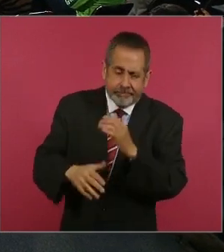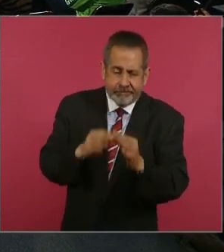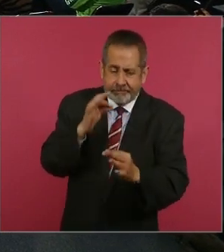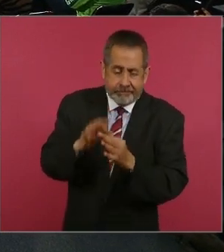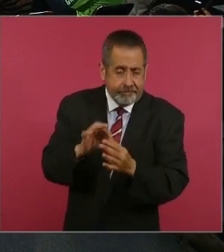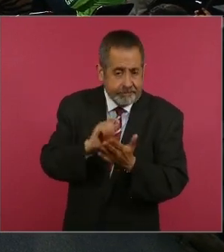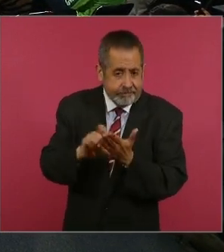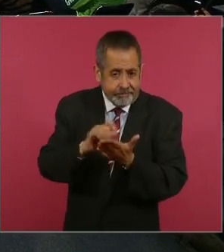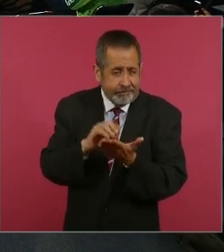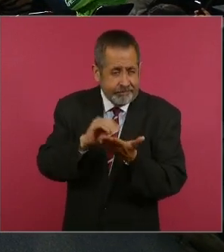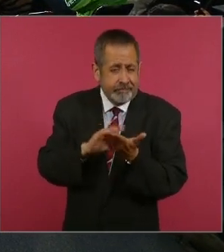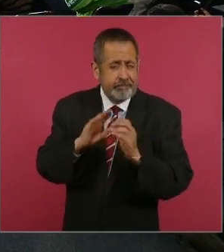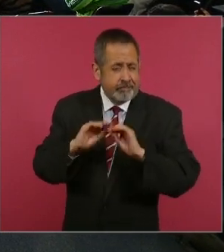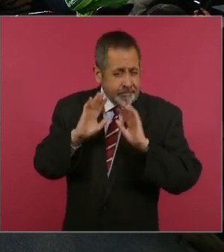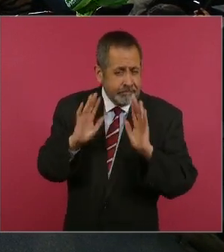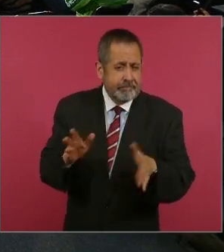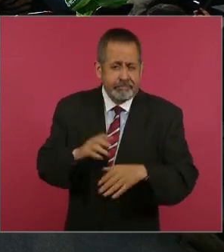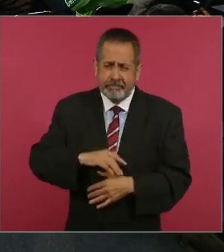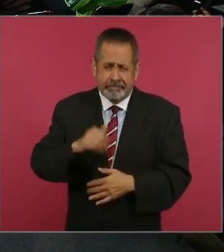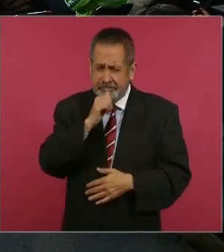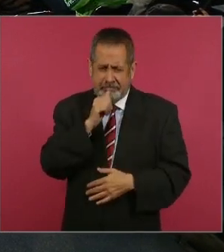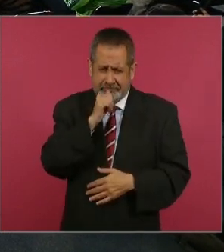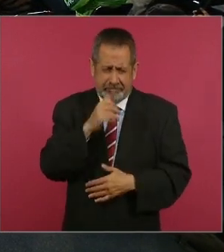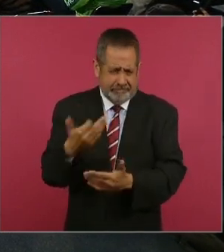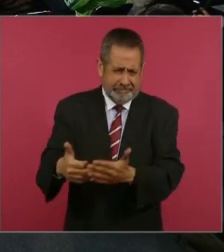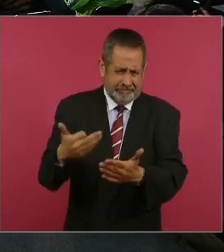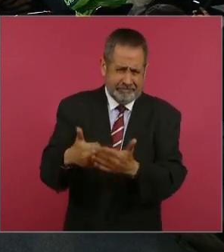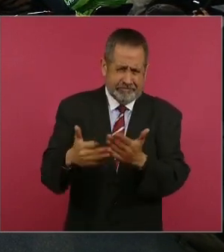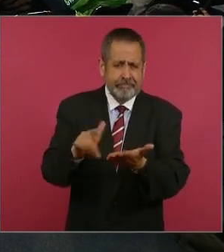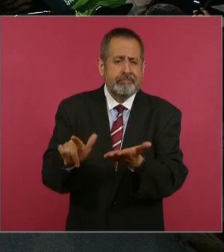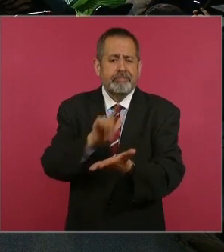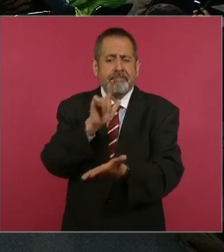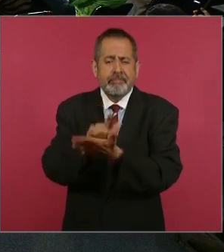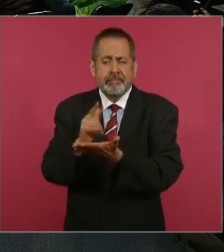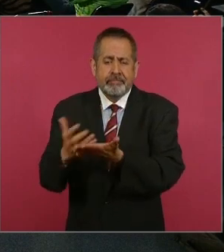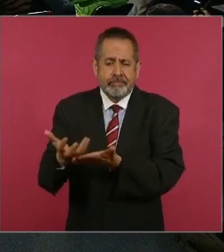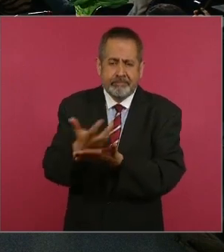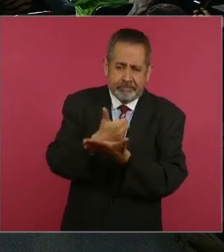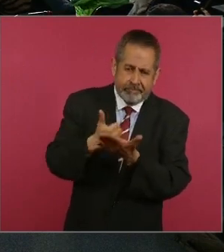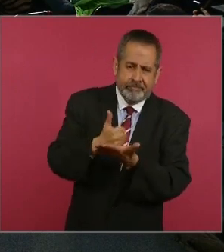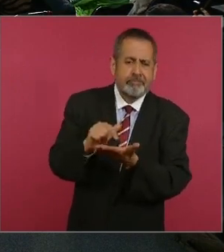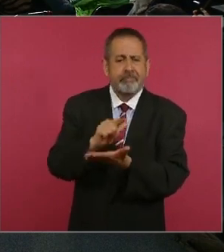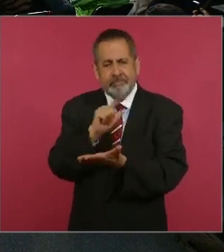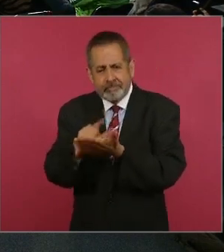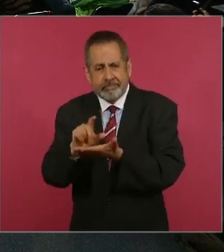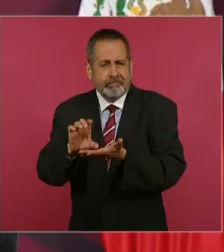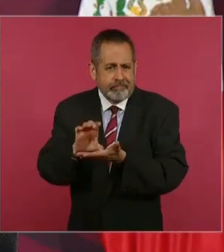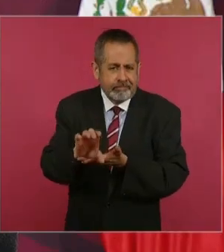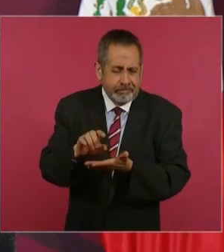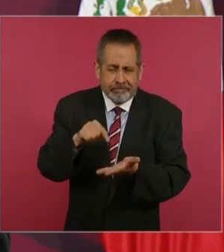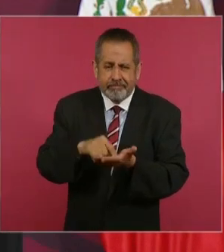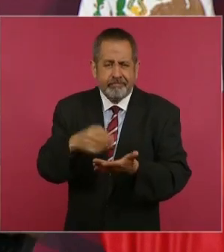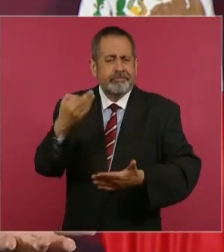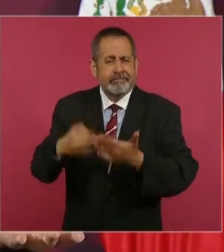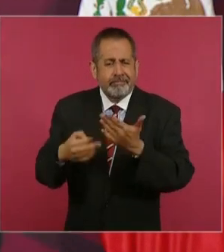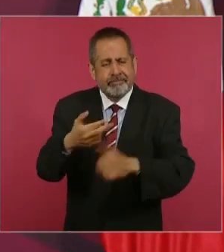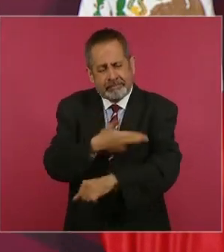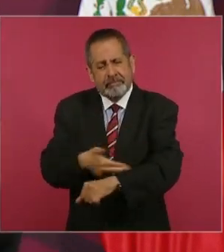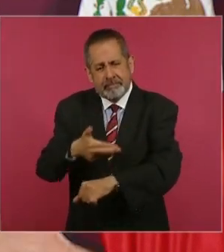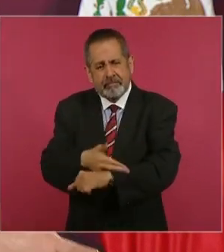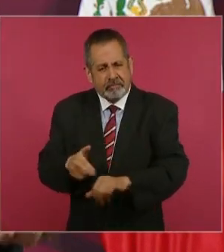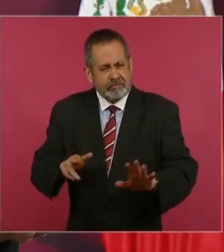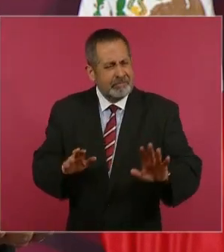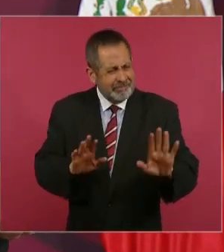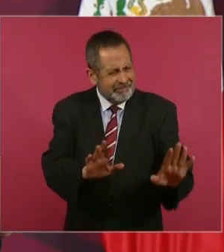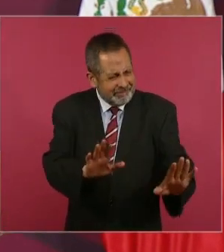termina todo el proceso de aprobación de la ley de ingreso Y de la ley de presupuesto entonces